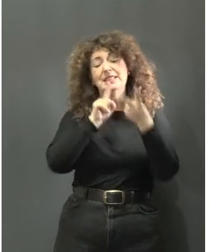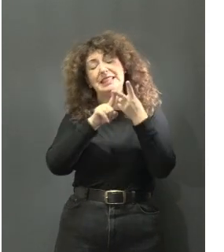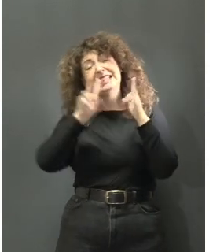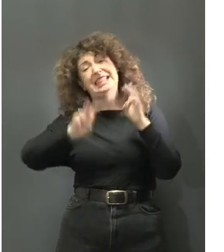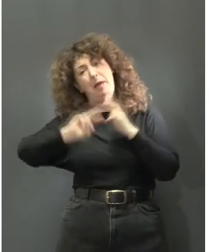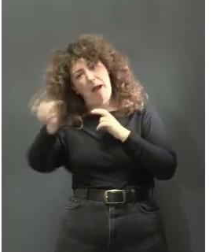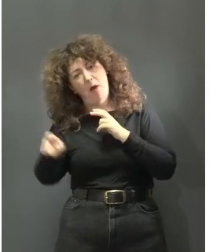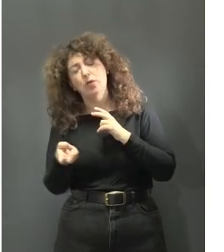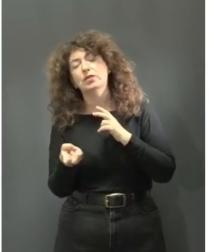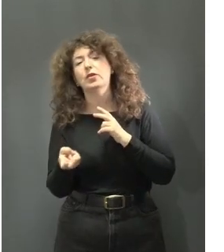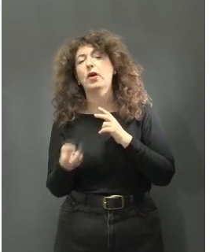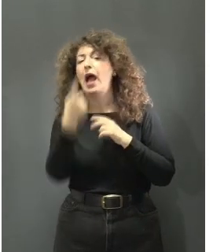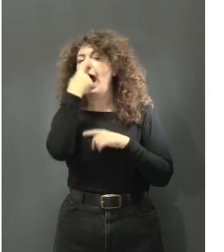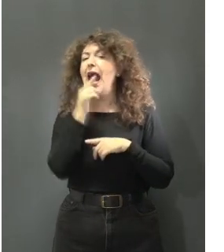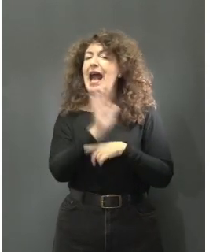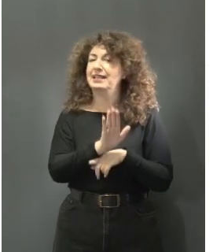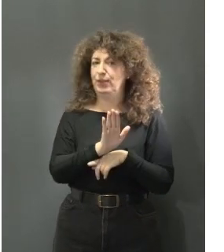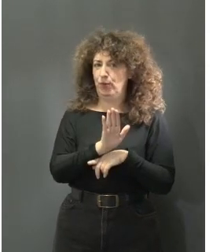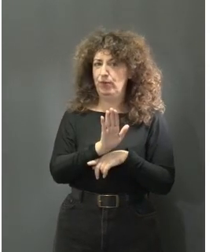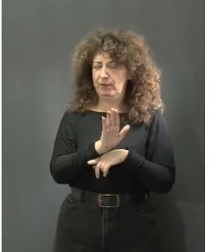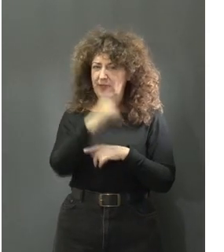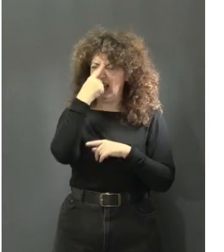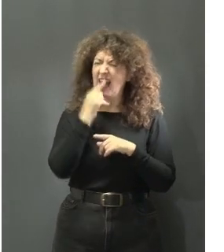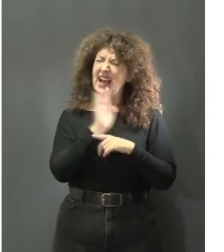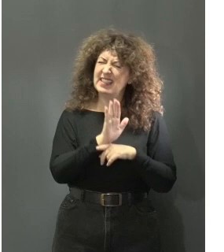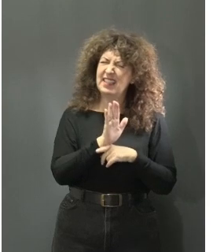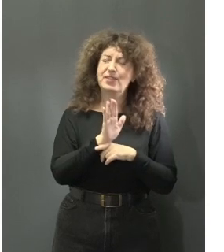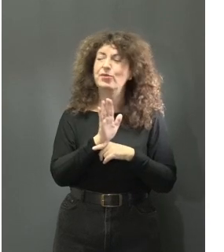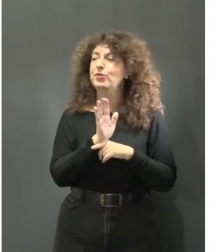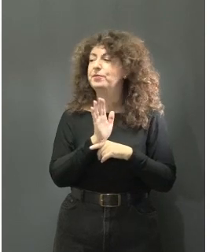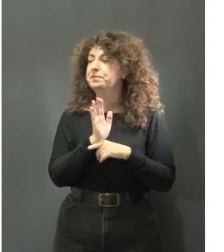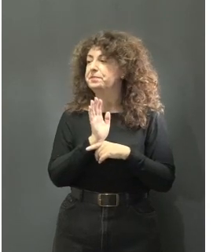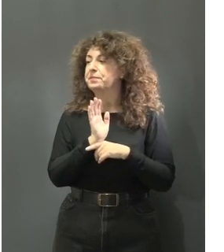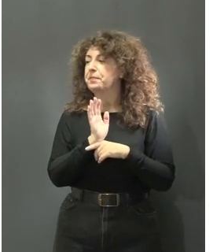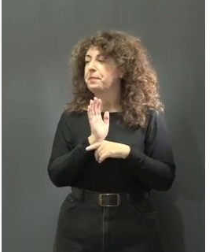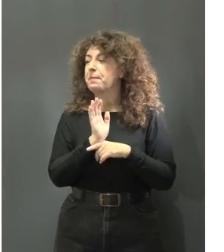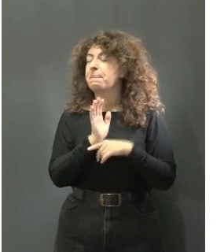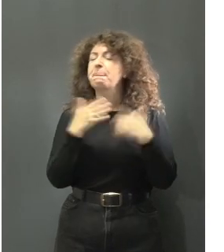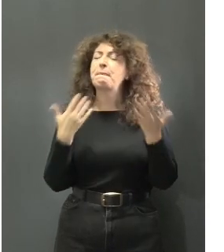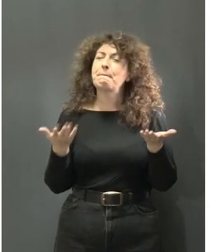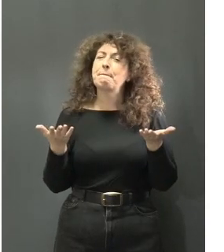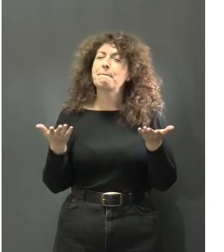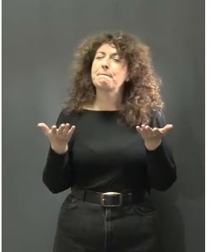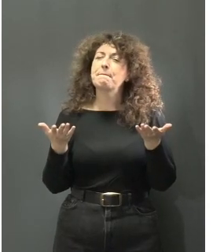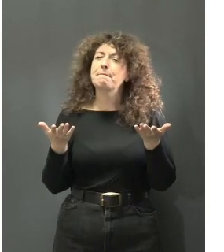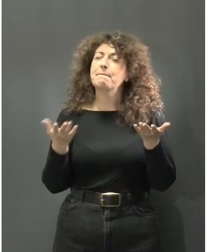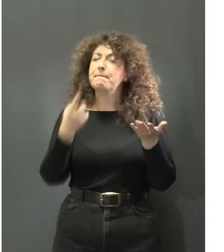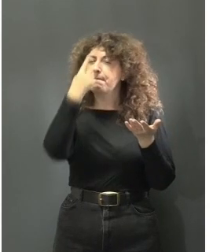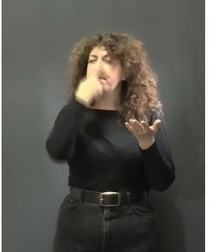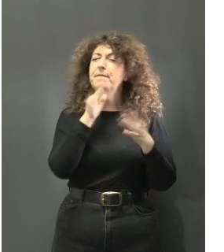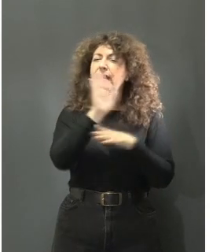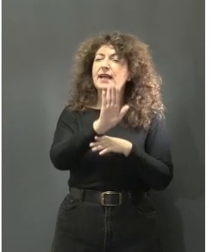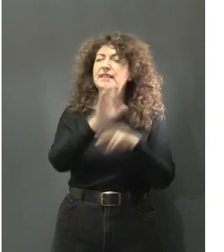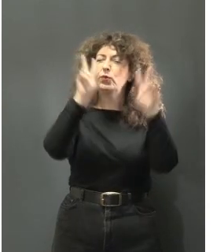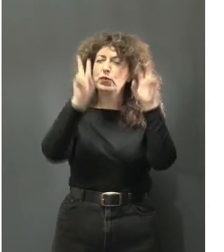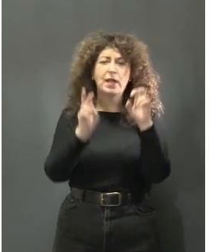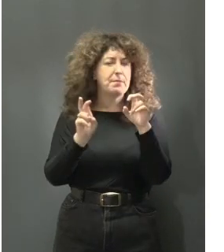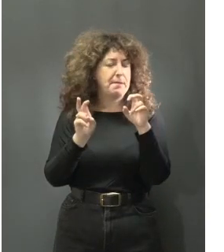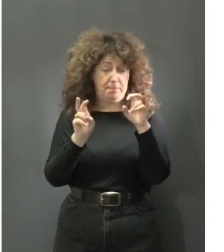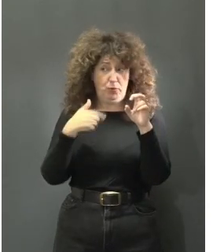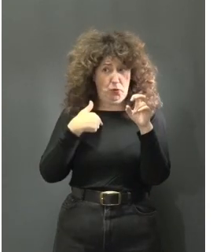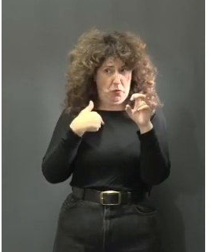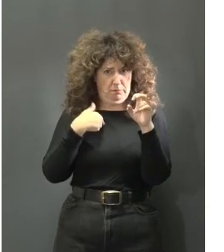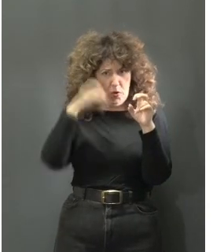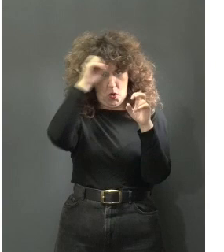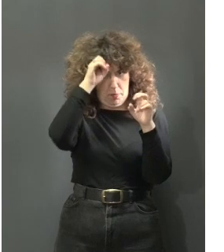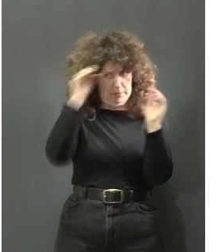de las actitudes. Es decir, que el tema de las actitudes no puedo estar más de